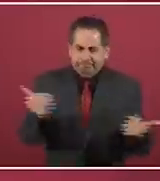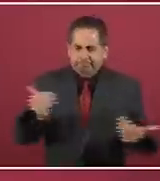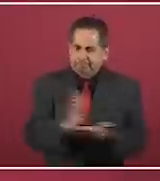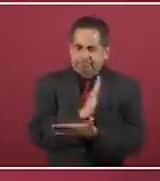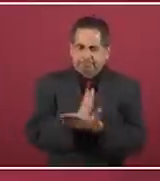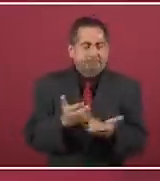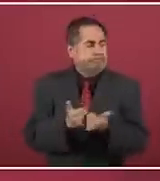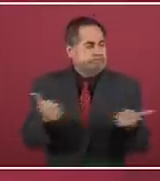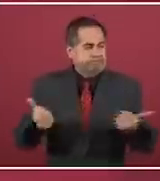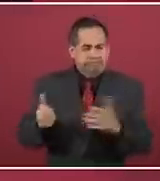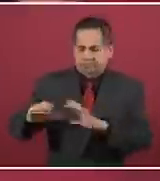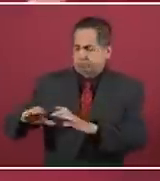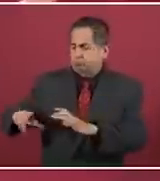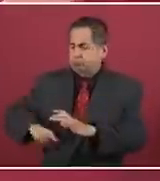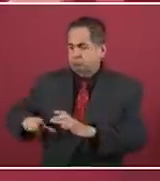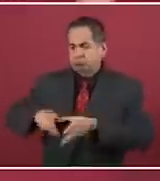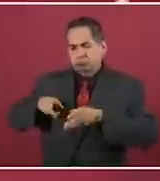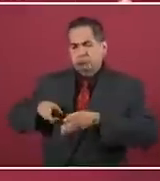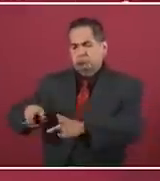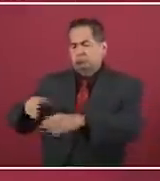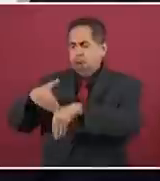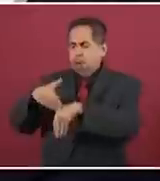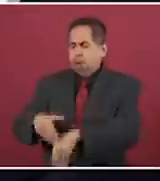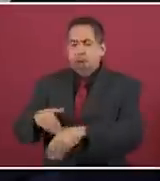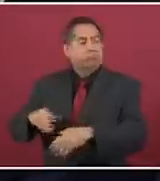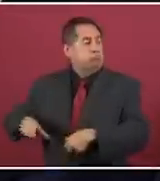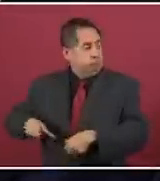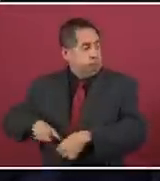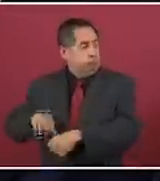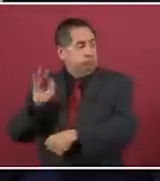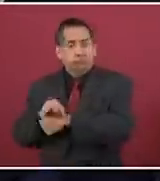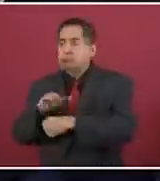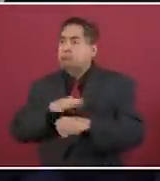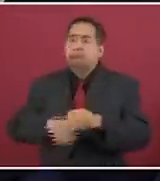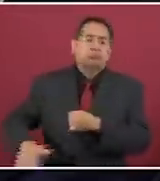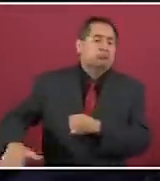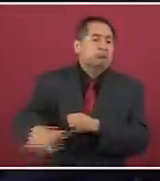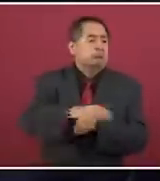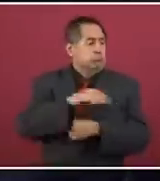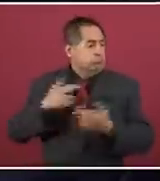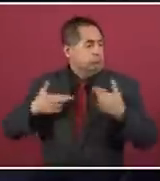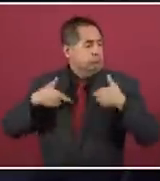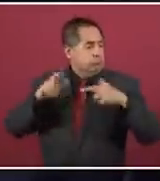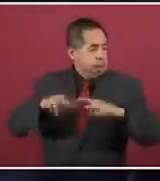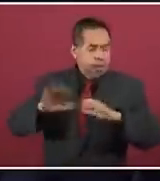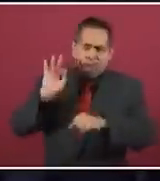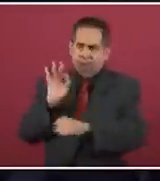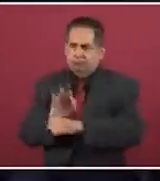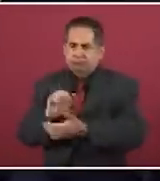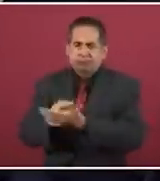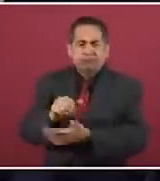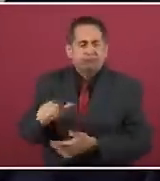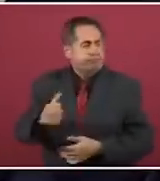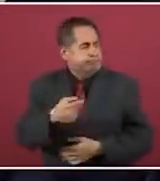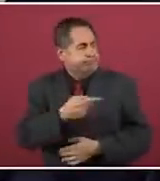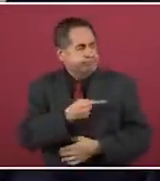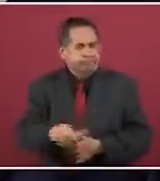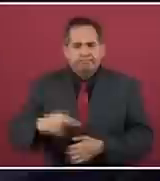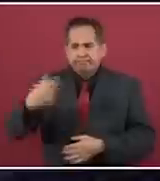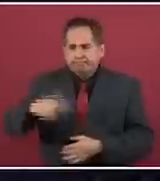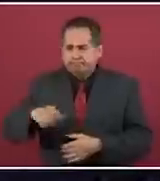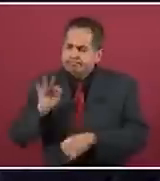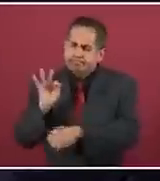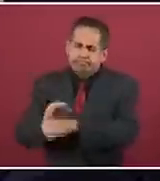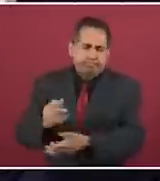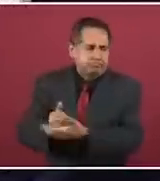y que el gobierno represente a todos, a ricos y a pobres, que